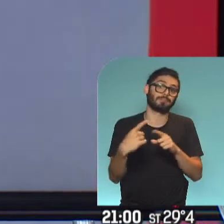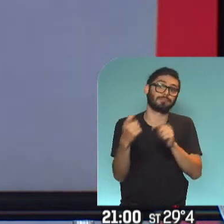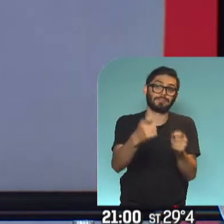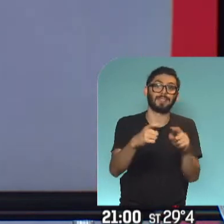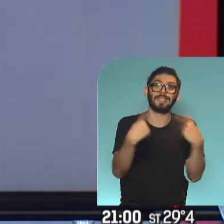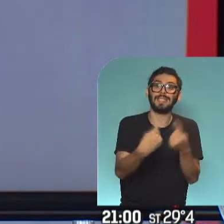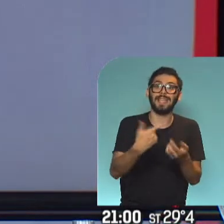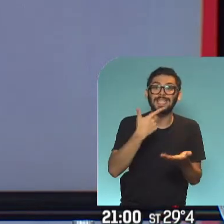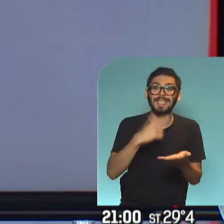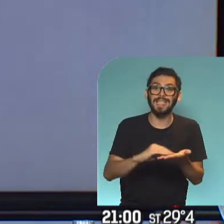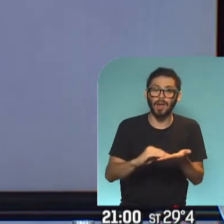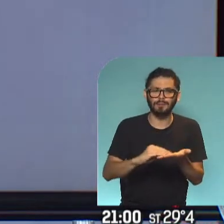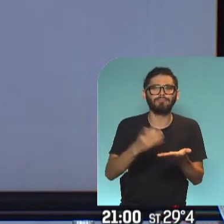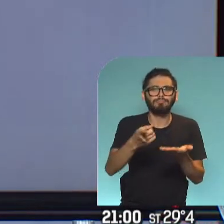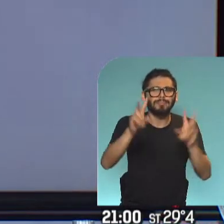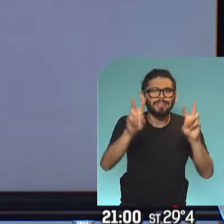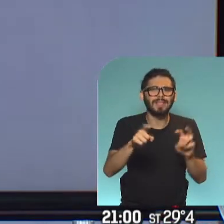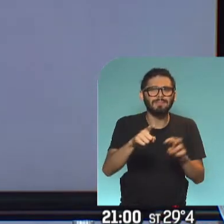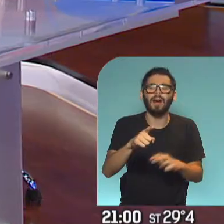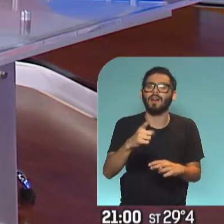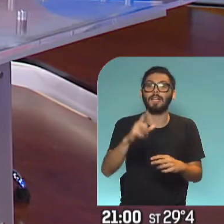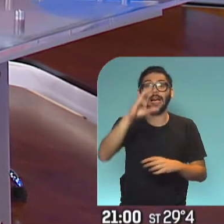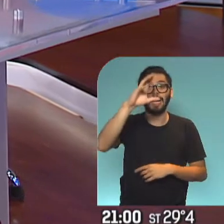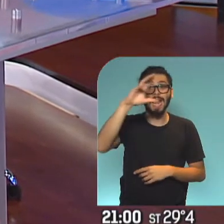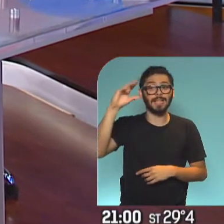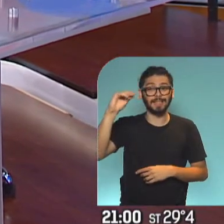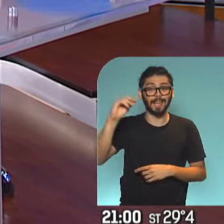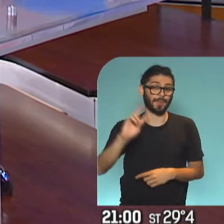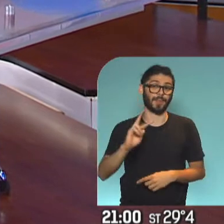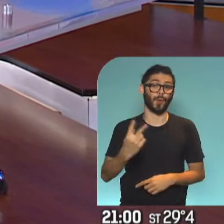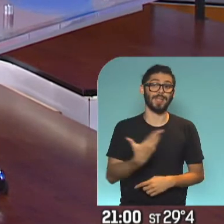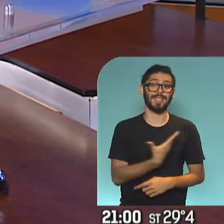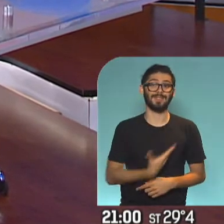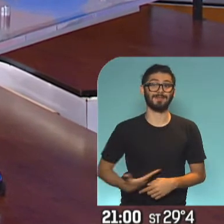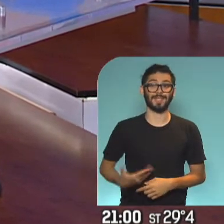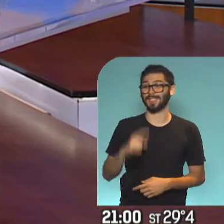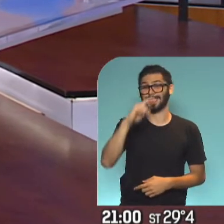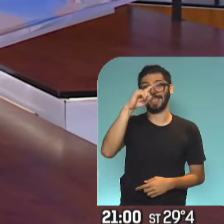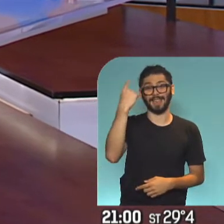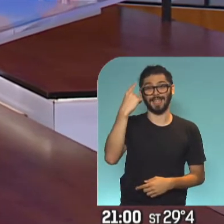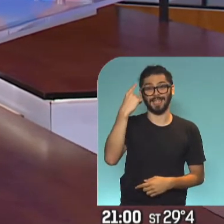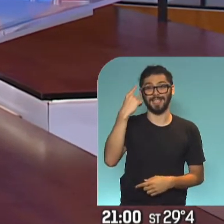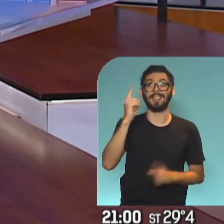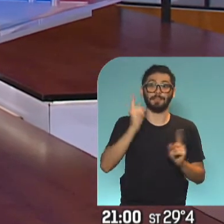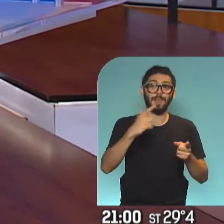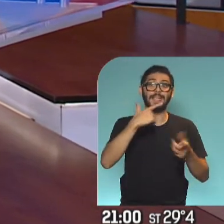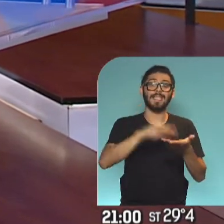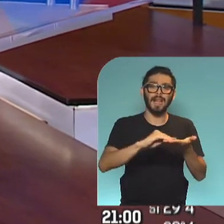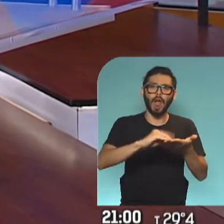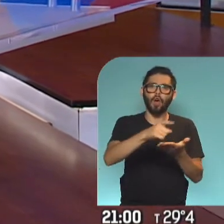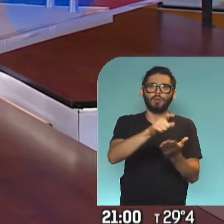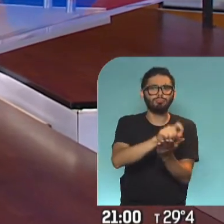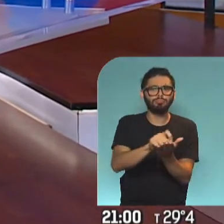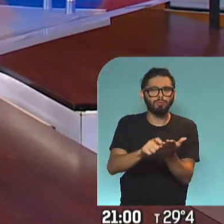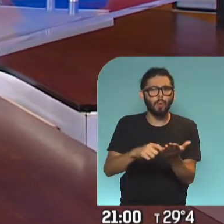Hablando de senadores, justamente, Cristina Fernández de Kirchner, la vicepresidenta de la Nación, además de presidir el Senado, ha escrito una carta muy